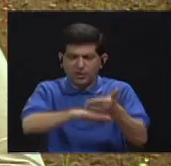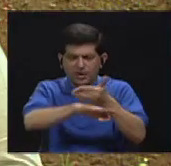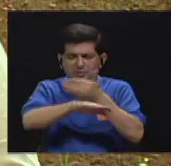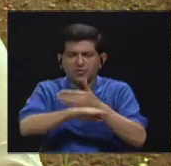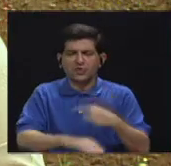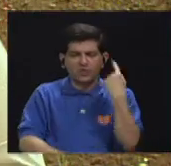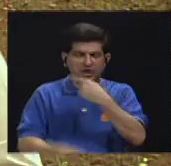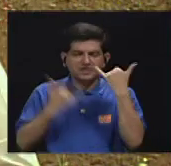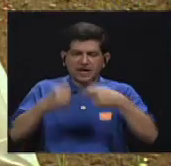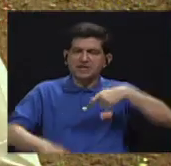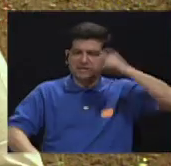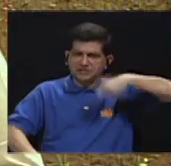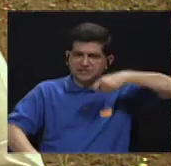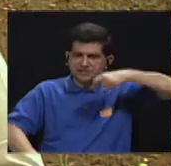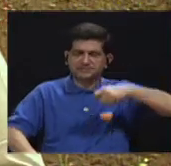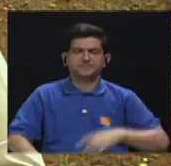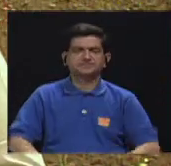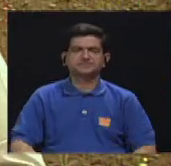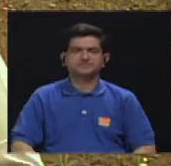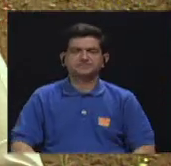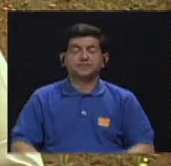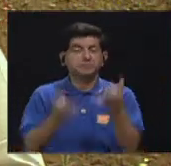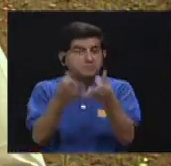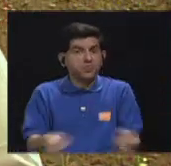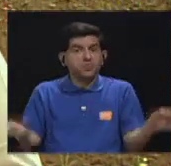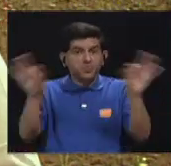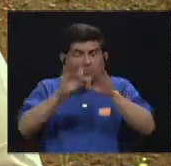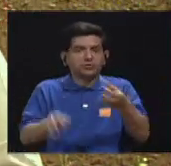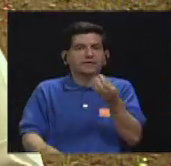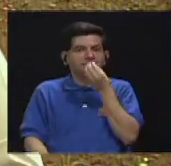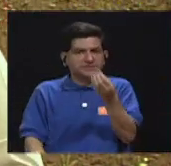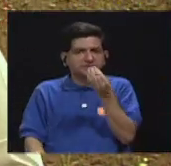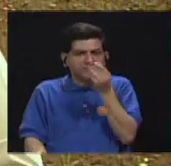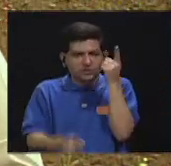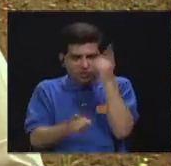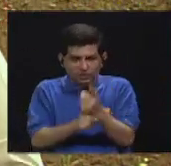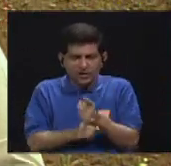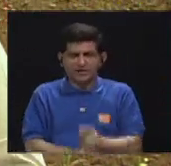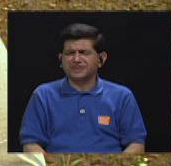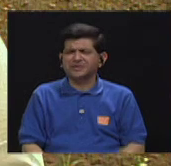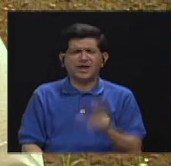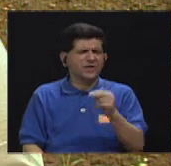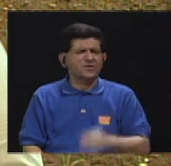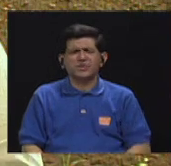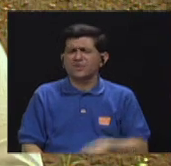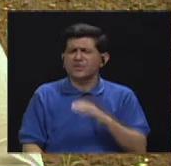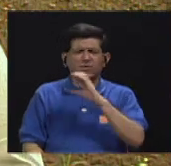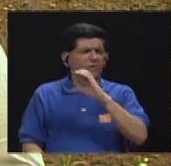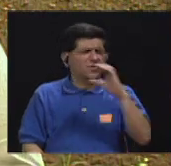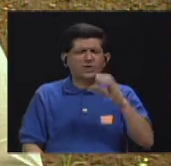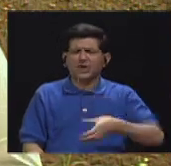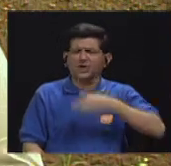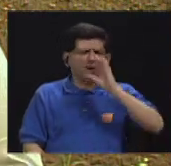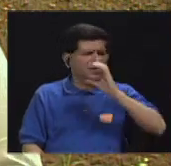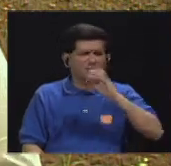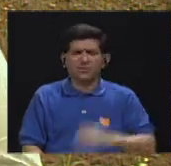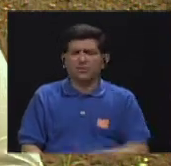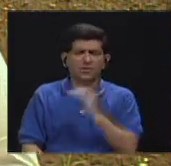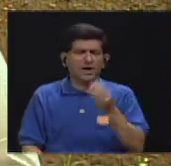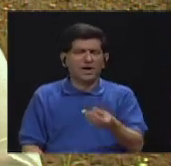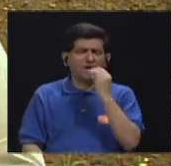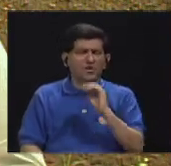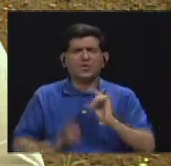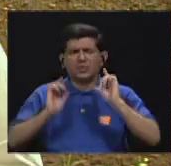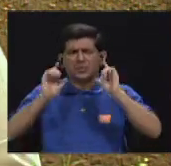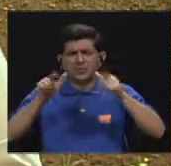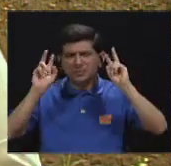boca y ya cepillando los dientes. Importantísima la dieta, no consumir tanta gaseosa, tanto elemento, comida